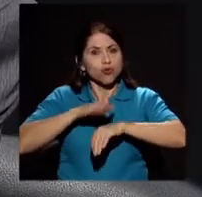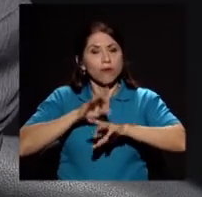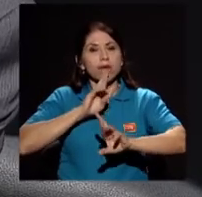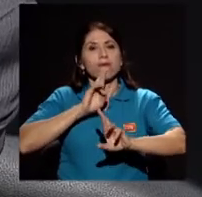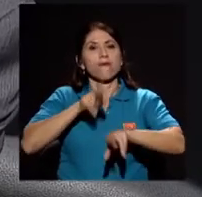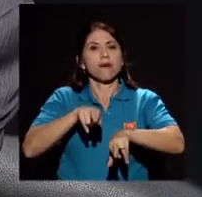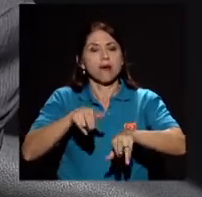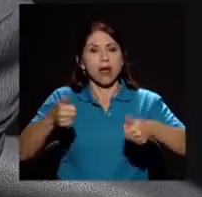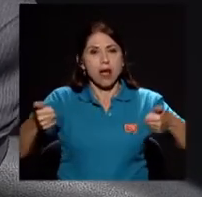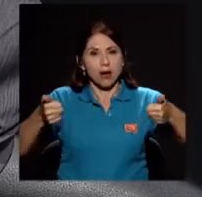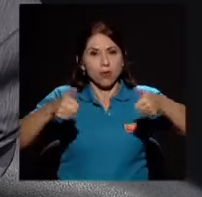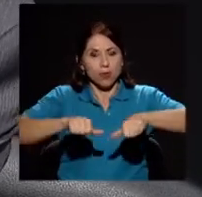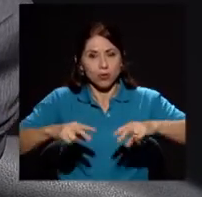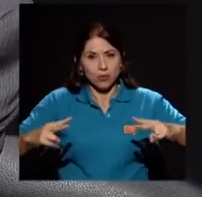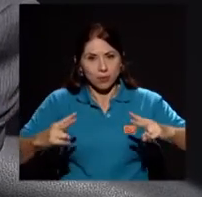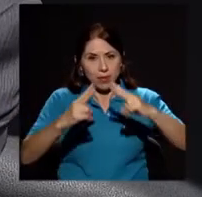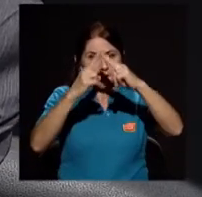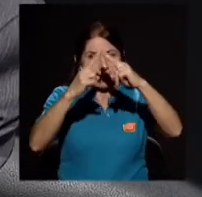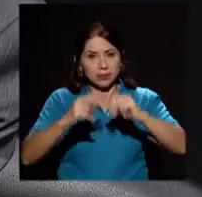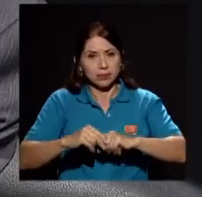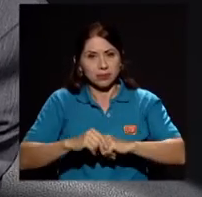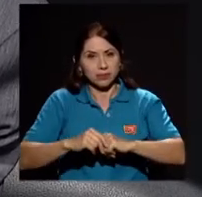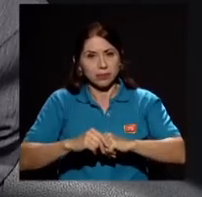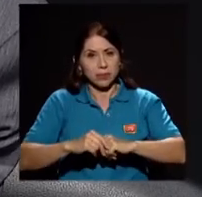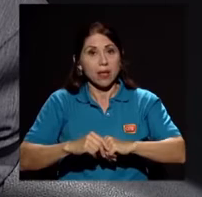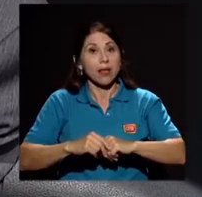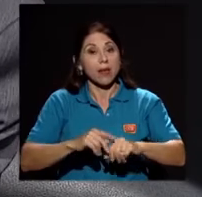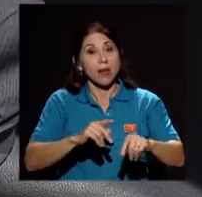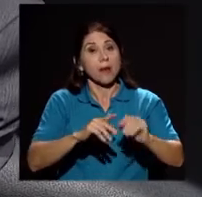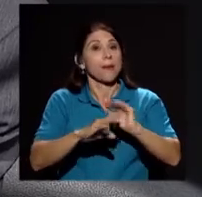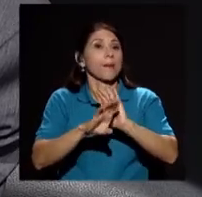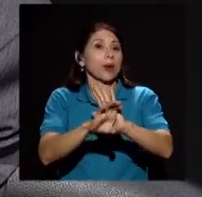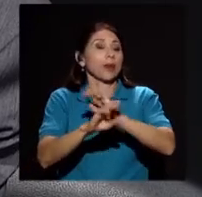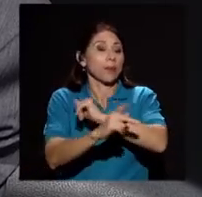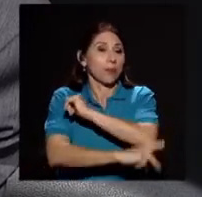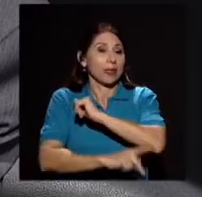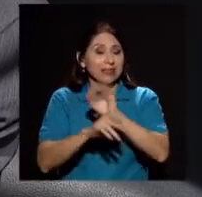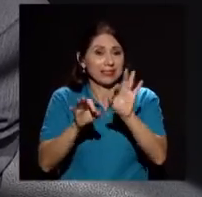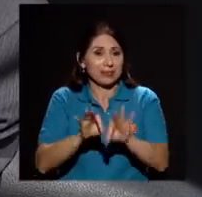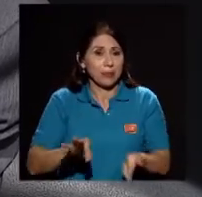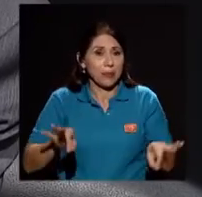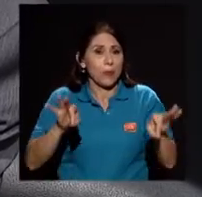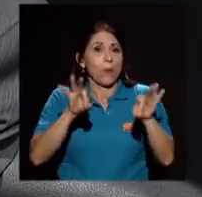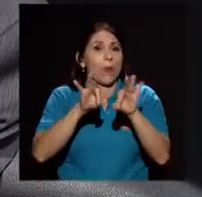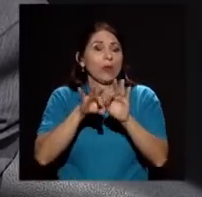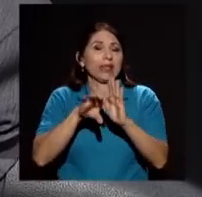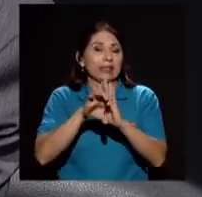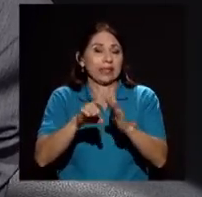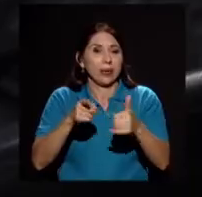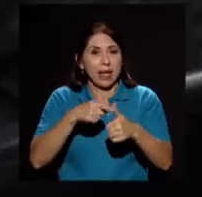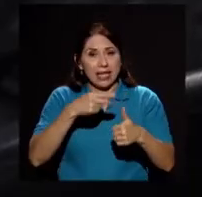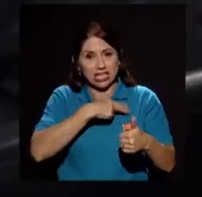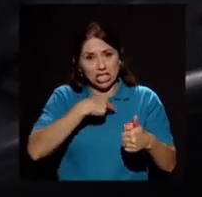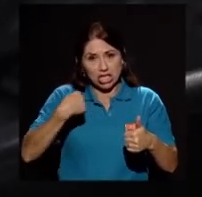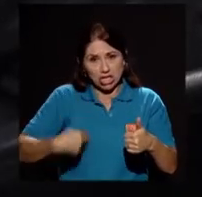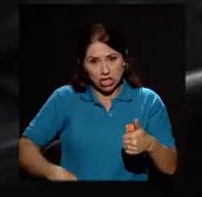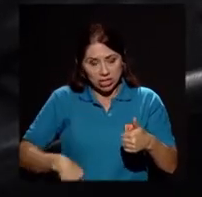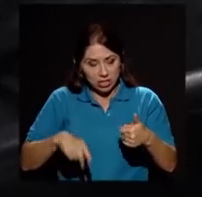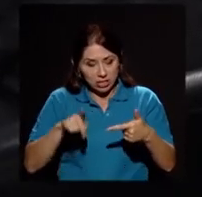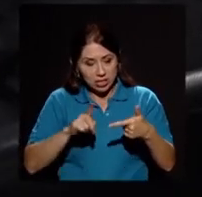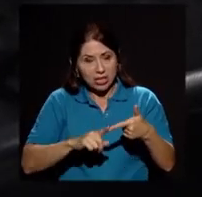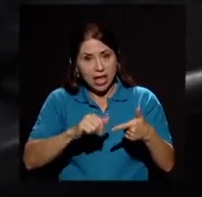país y países tan importantes como china como india